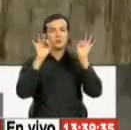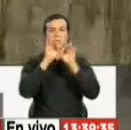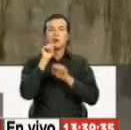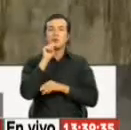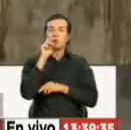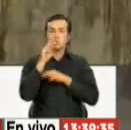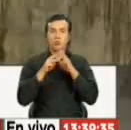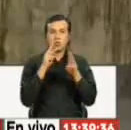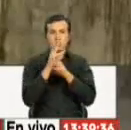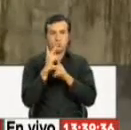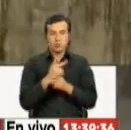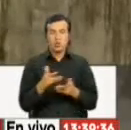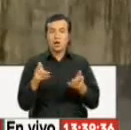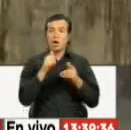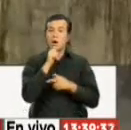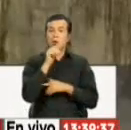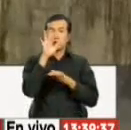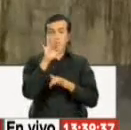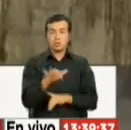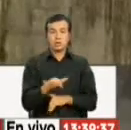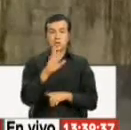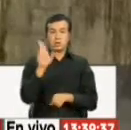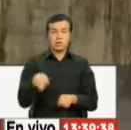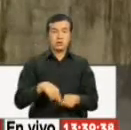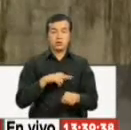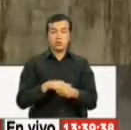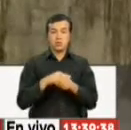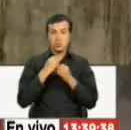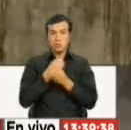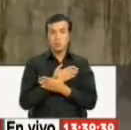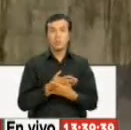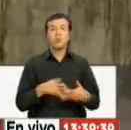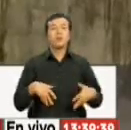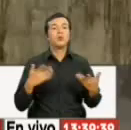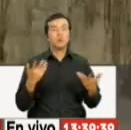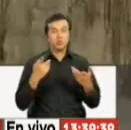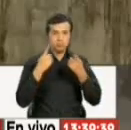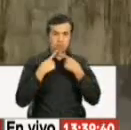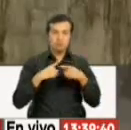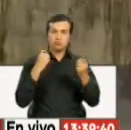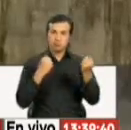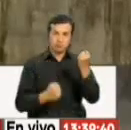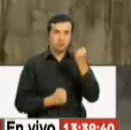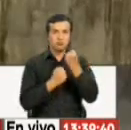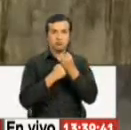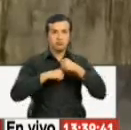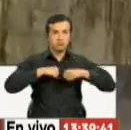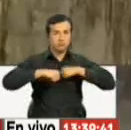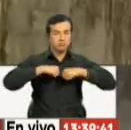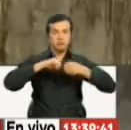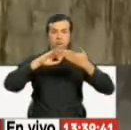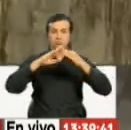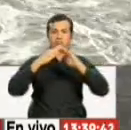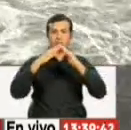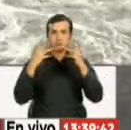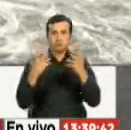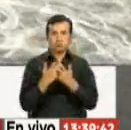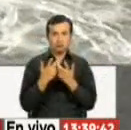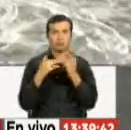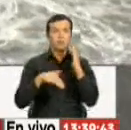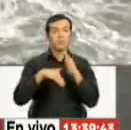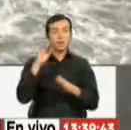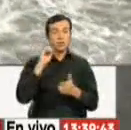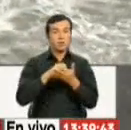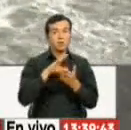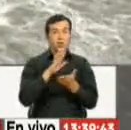dulce del mundo respecto al agua la secretaría nacional que regula este recurso natural destacó el fortalecimiento en la gestión comunitaria además la